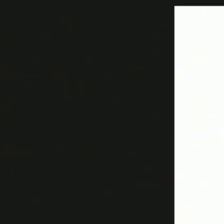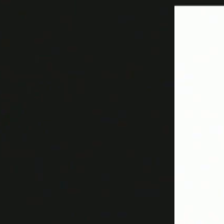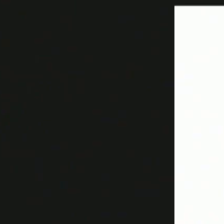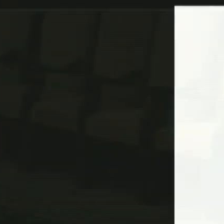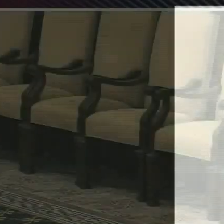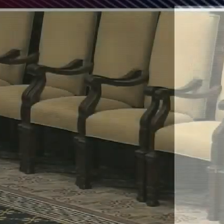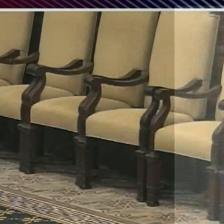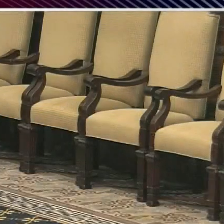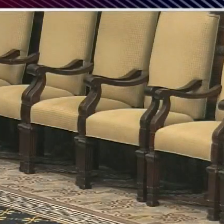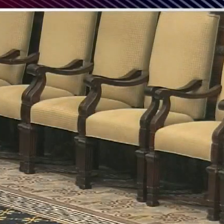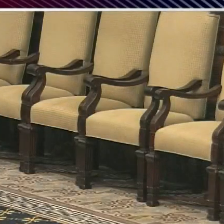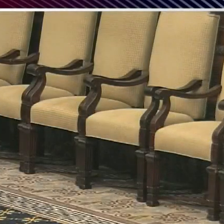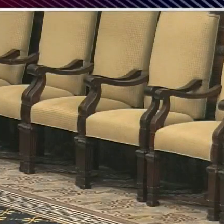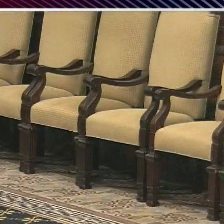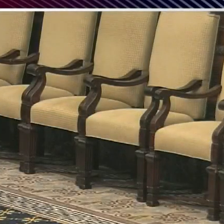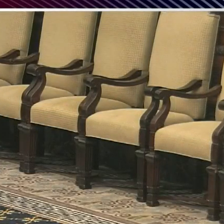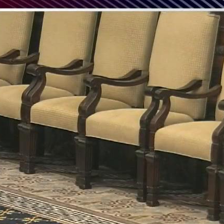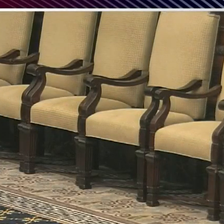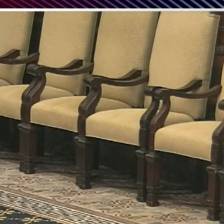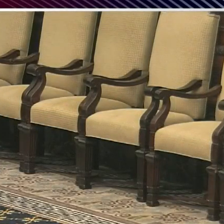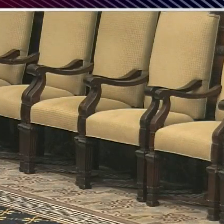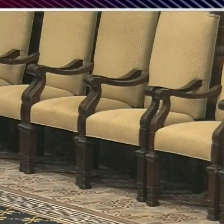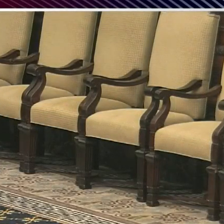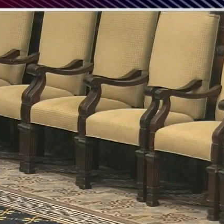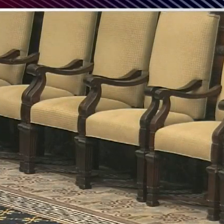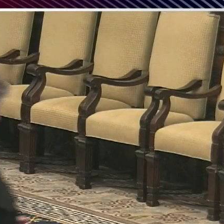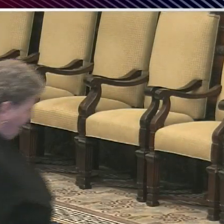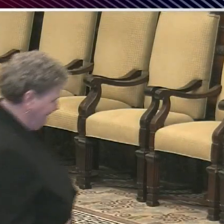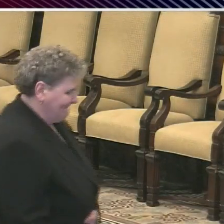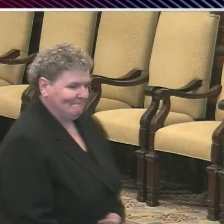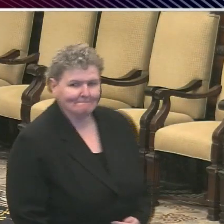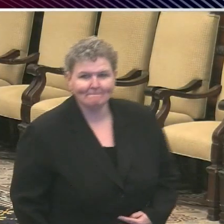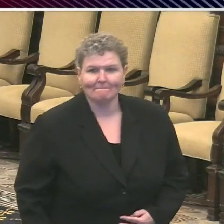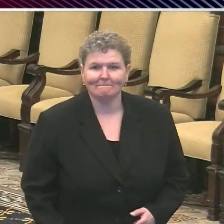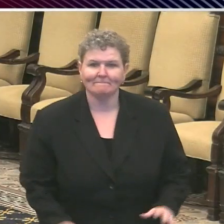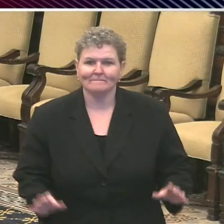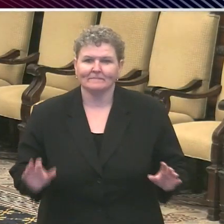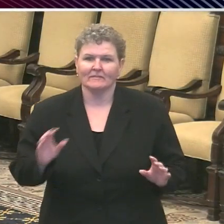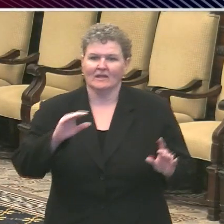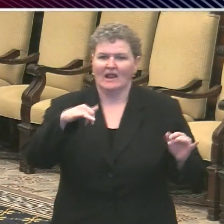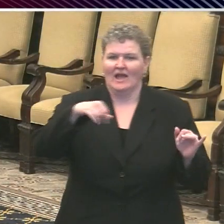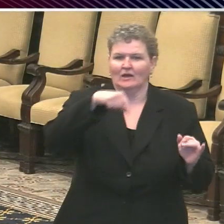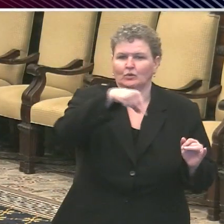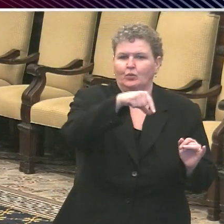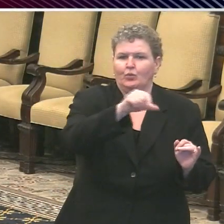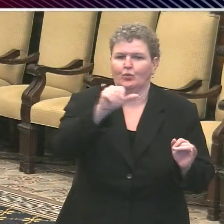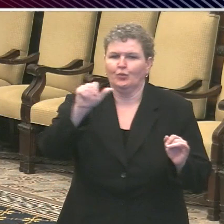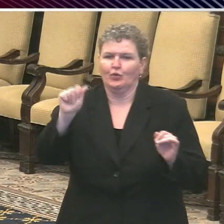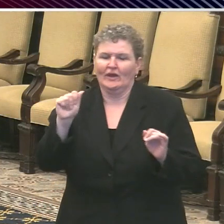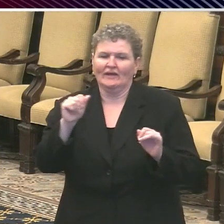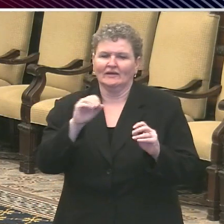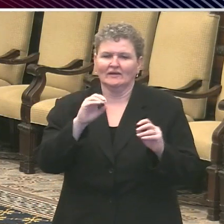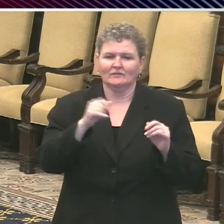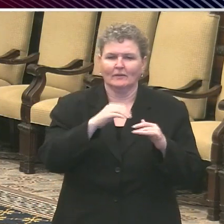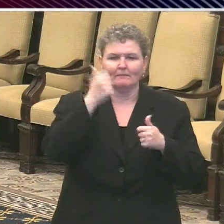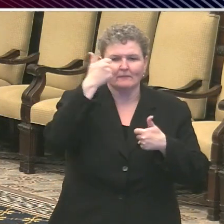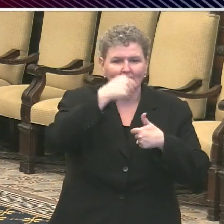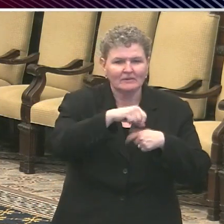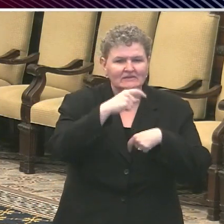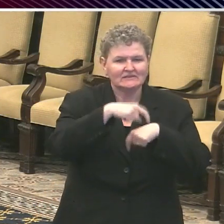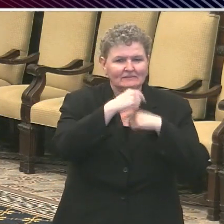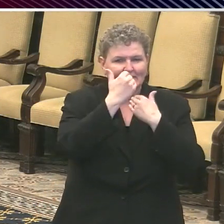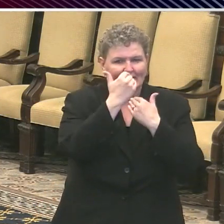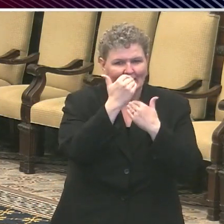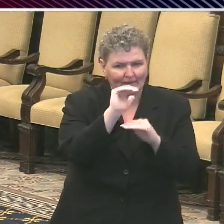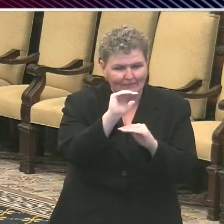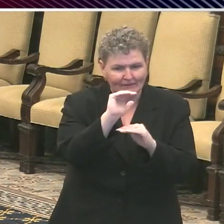Thank you, Armando. We will now move to our Q&A portion for members of the press. Please remember we do have limited time during these briefings,